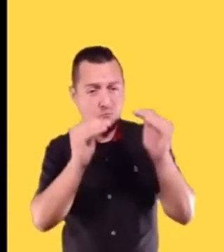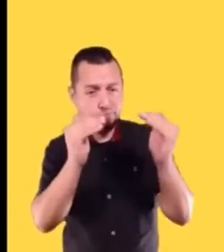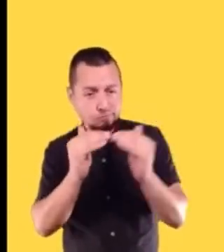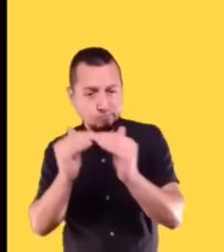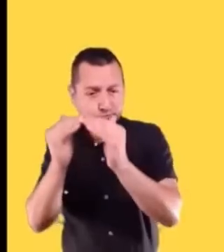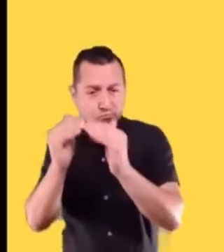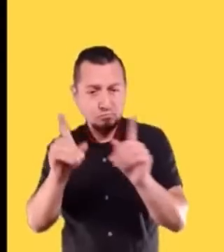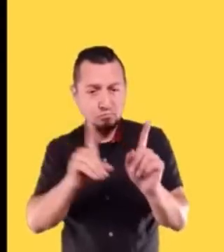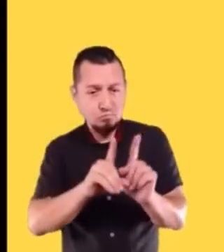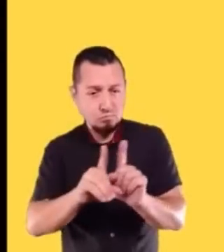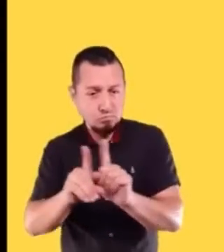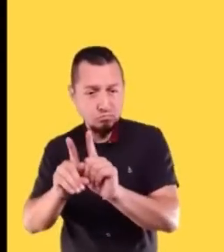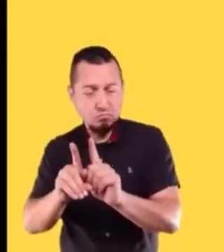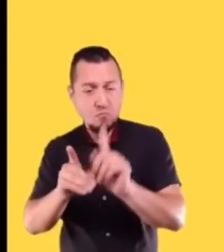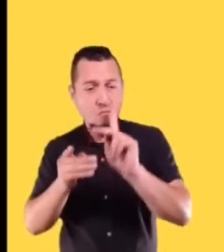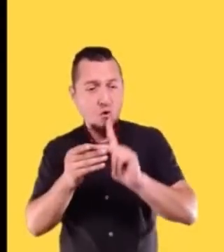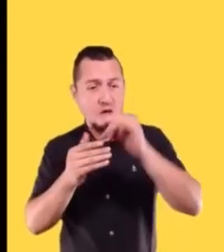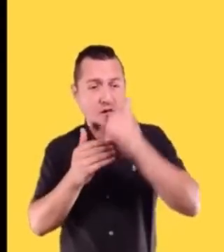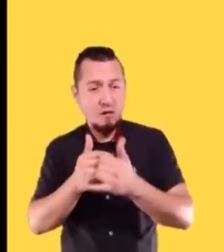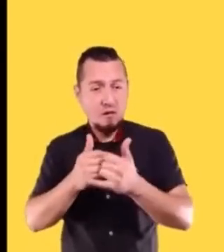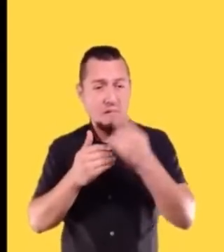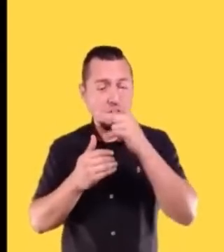Plan Nacional de Educación.